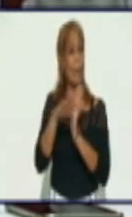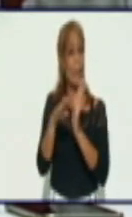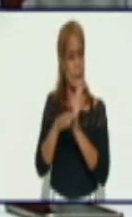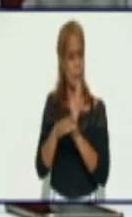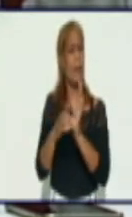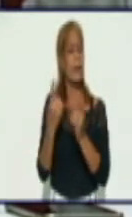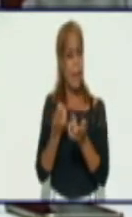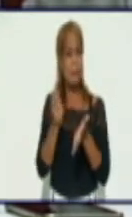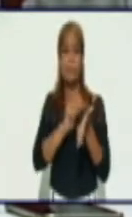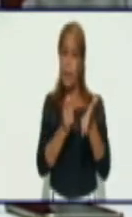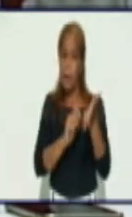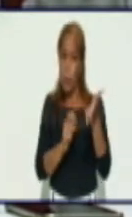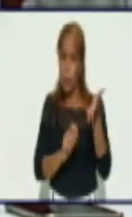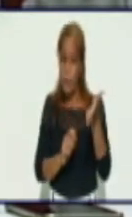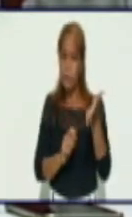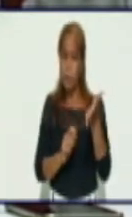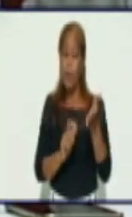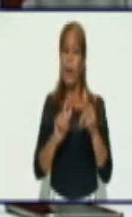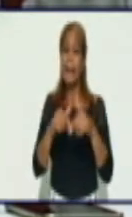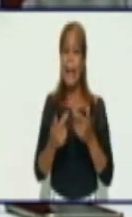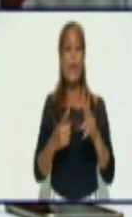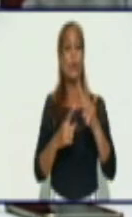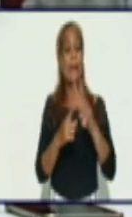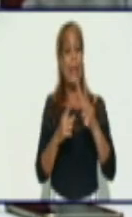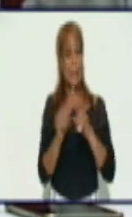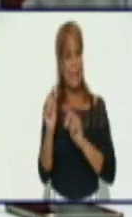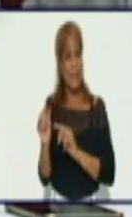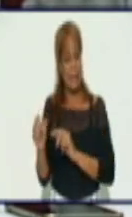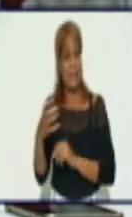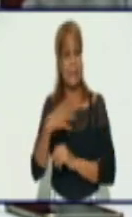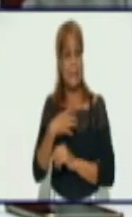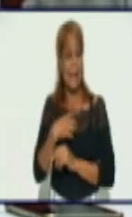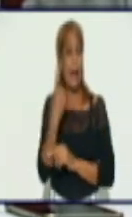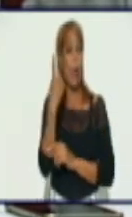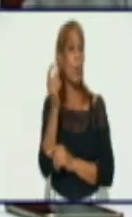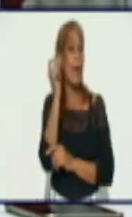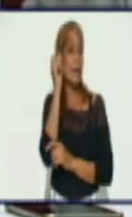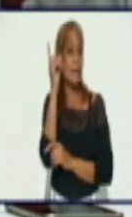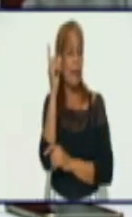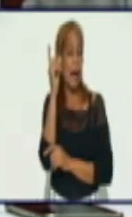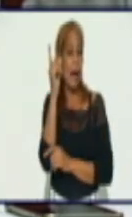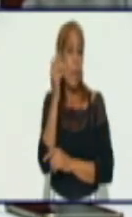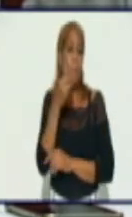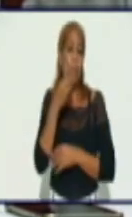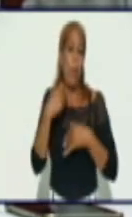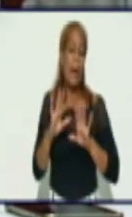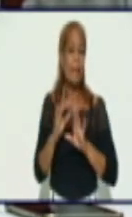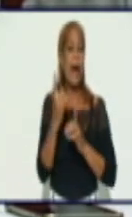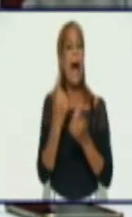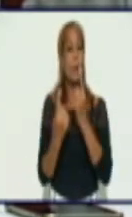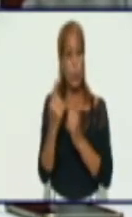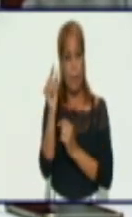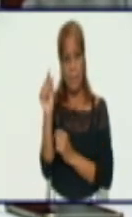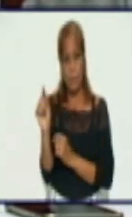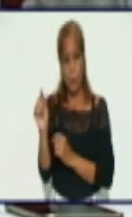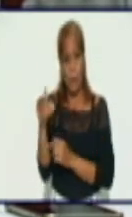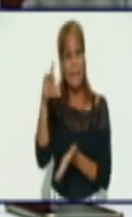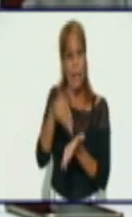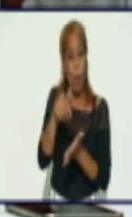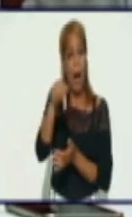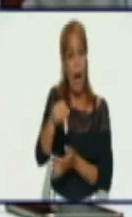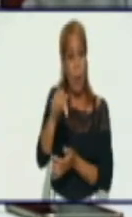para que los televidentes tengan una idea quizás alguien llegó ahora a nuestro programa se